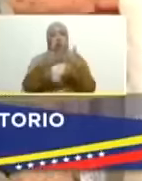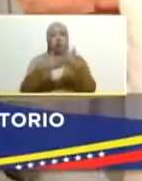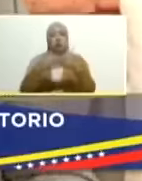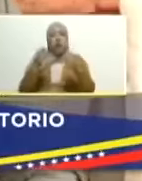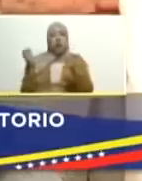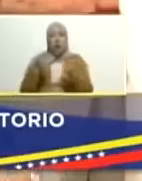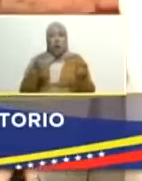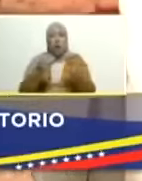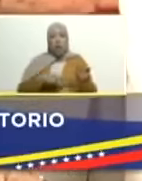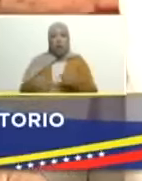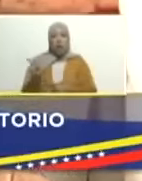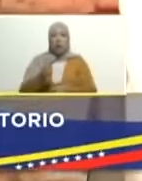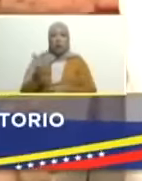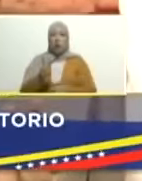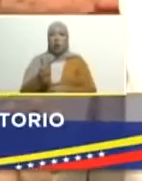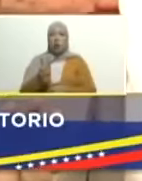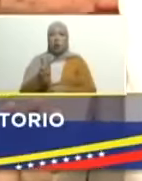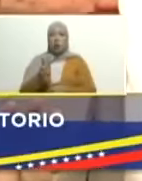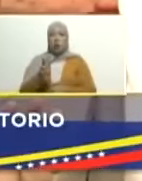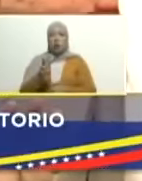invadir a Venezuela.